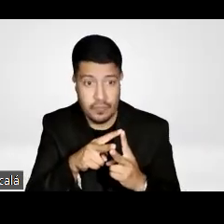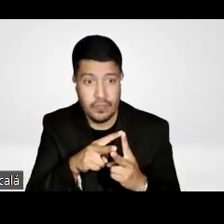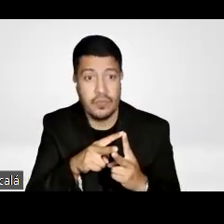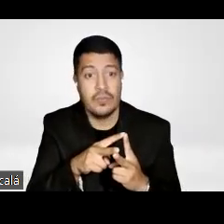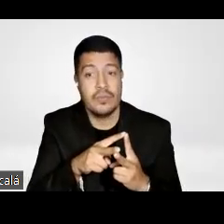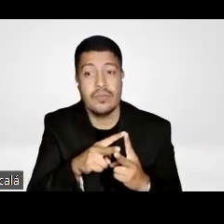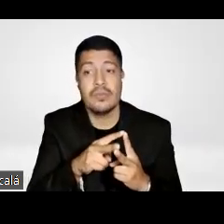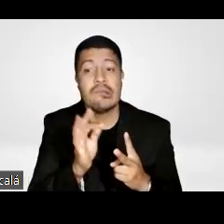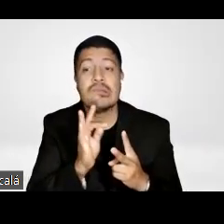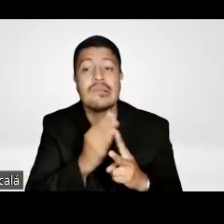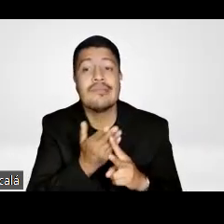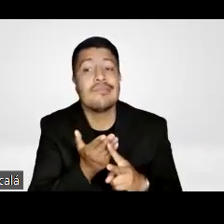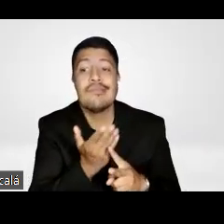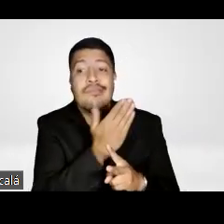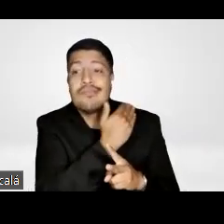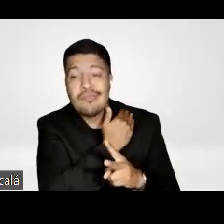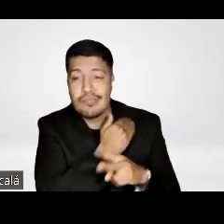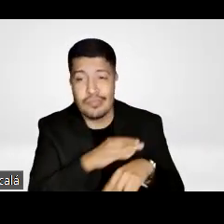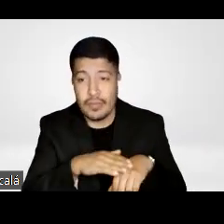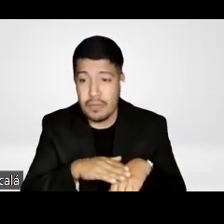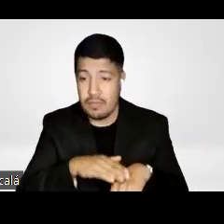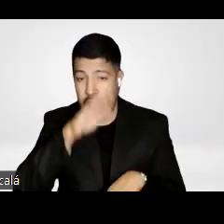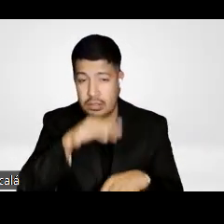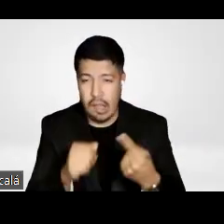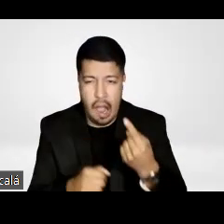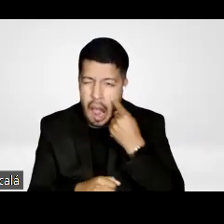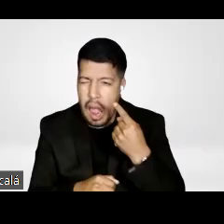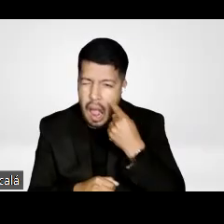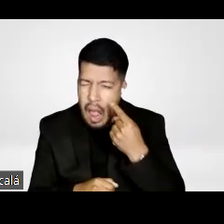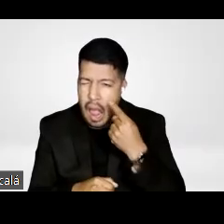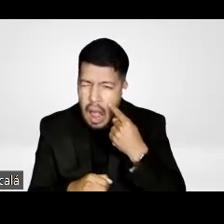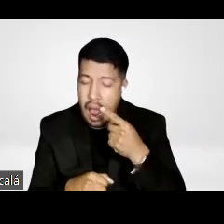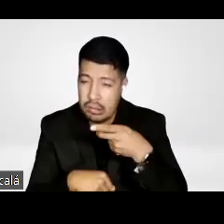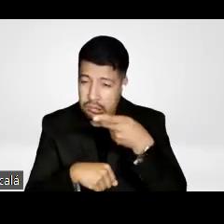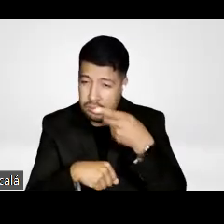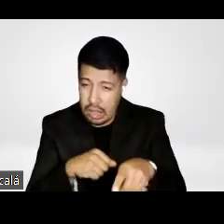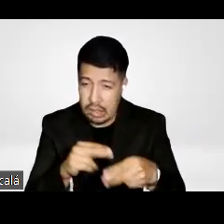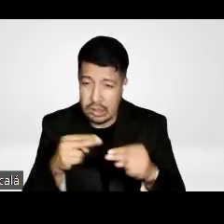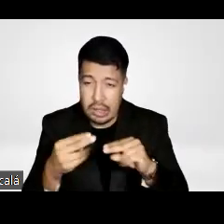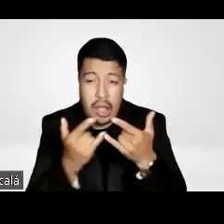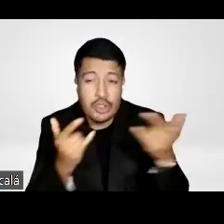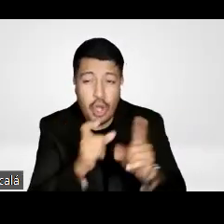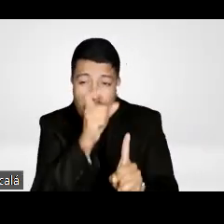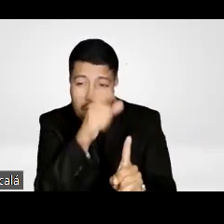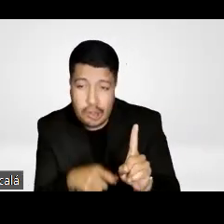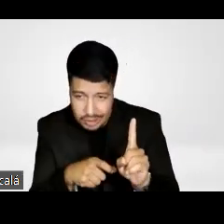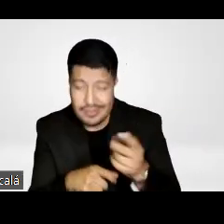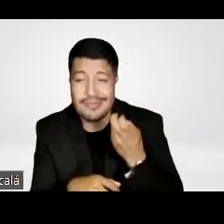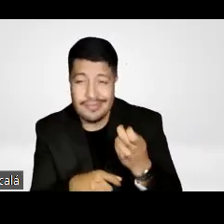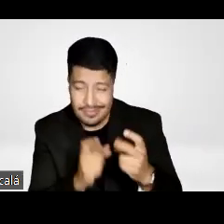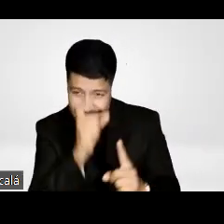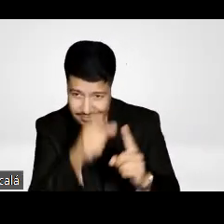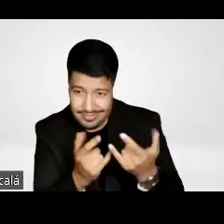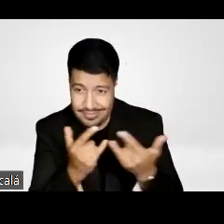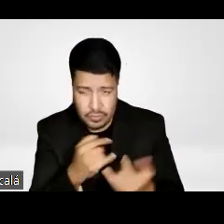que han sido relacionados con una mayor probabilidad para presentar daño neurológico. Esto lo hacemos en base a la historia clínica. Se debe de hacer en toda sala de